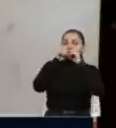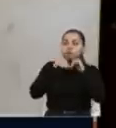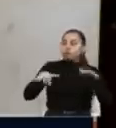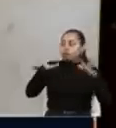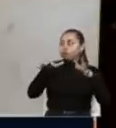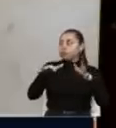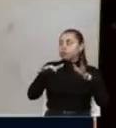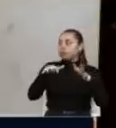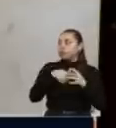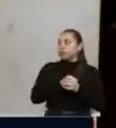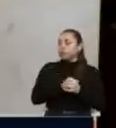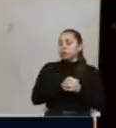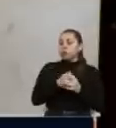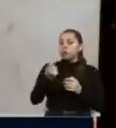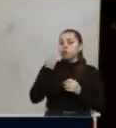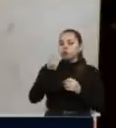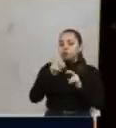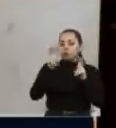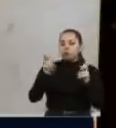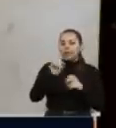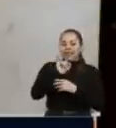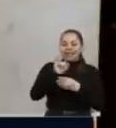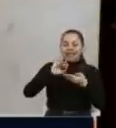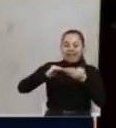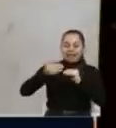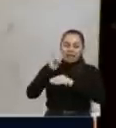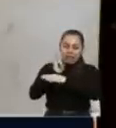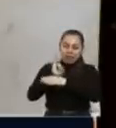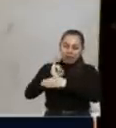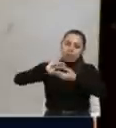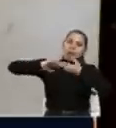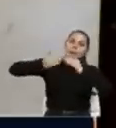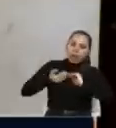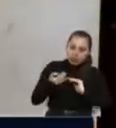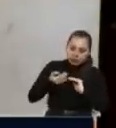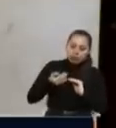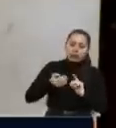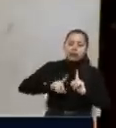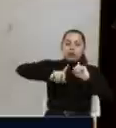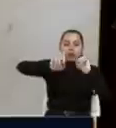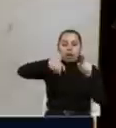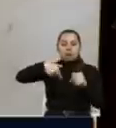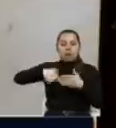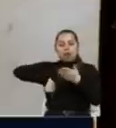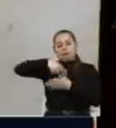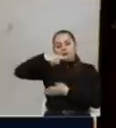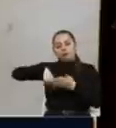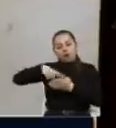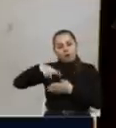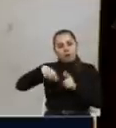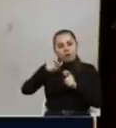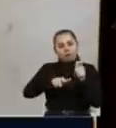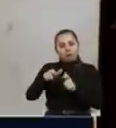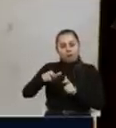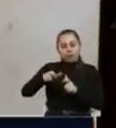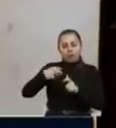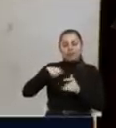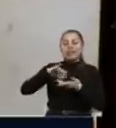recientemente por Indepaz, lo mismo que respecto de los firmantes de